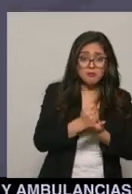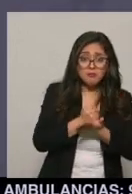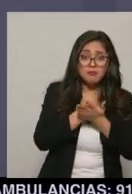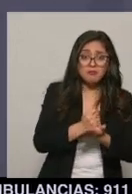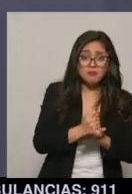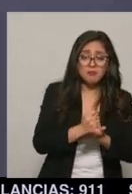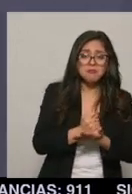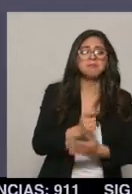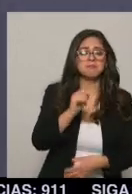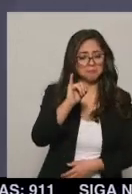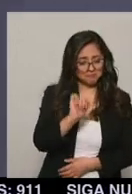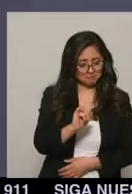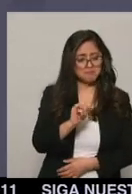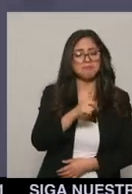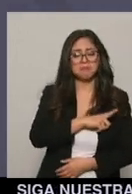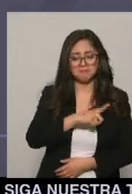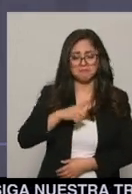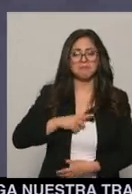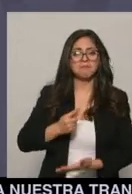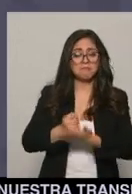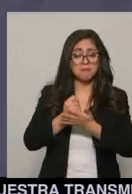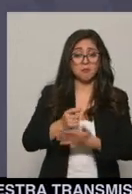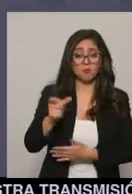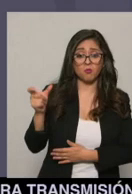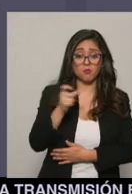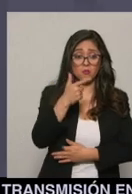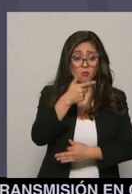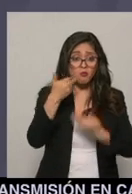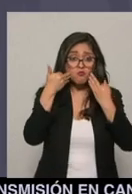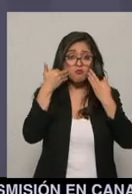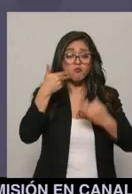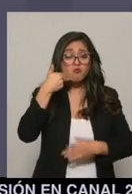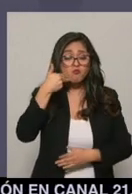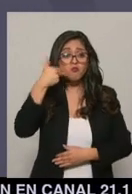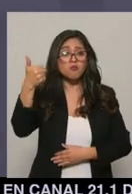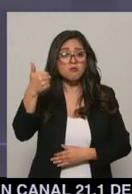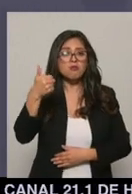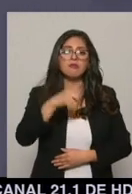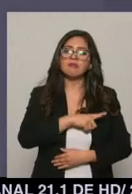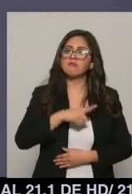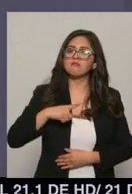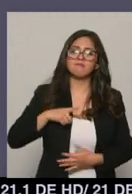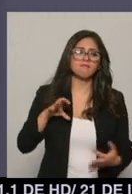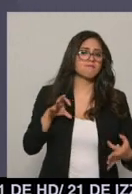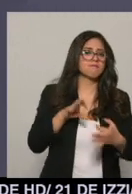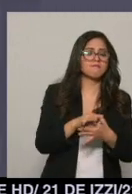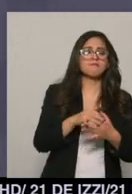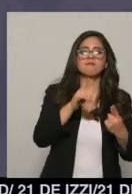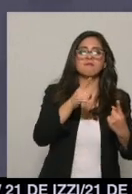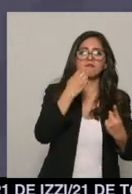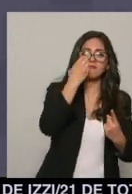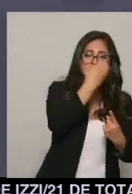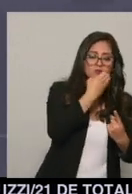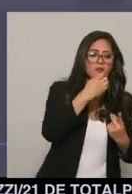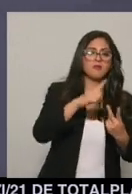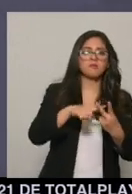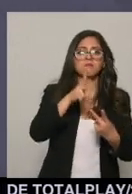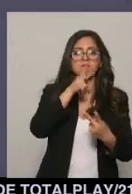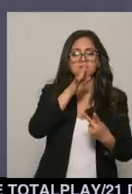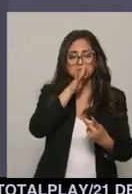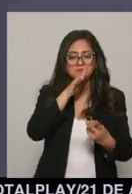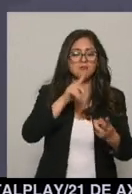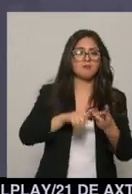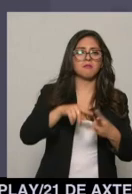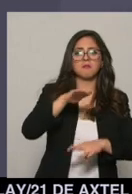los dos. ¿Sí? Ante un acto suicida, el abordaje tiene que ser con la escuela, con los papás, con los amigos.